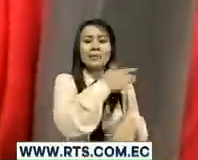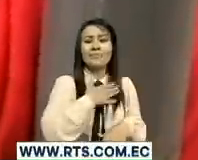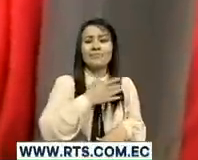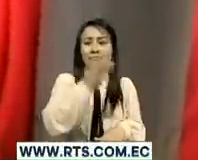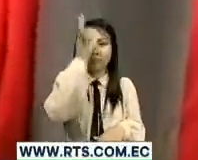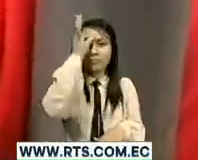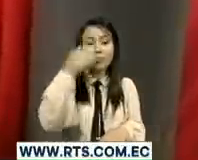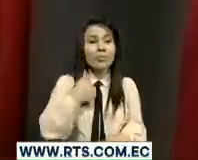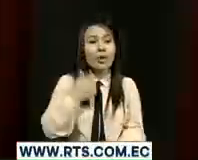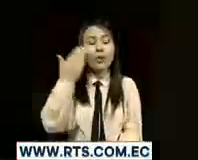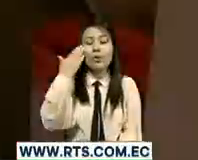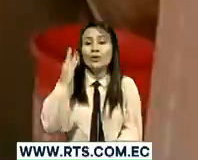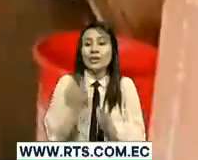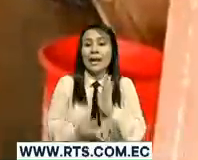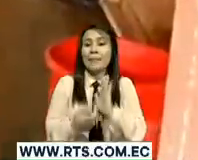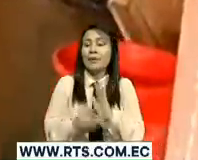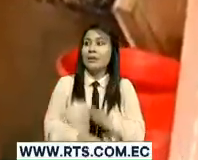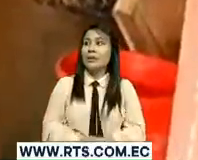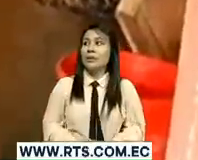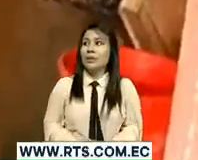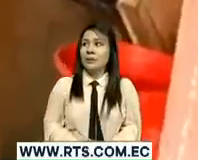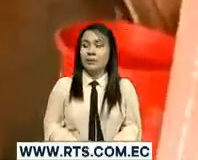yo no sé nada de mi hijo.